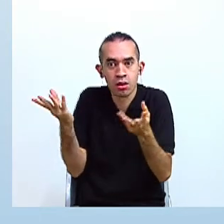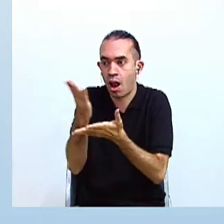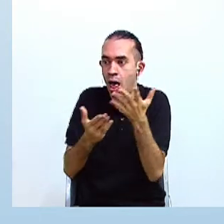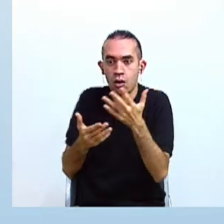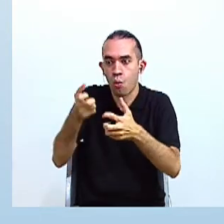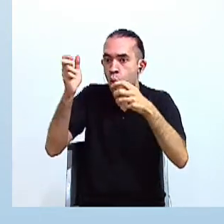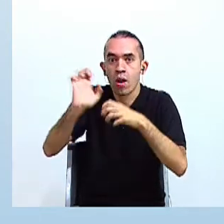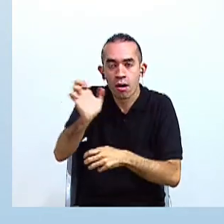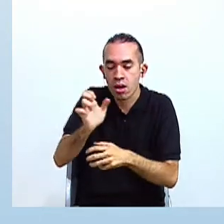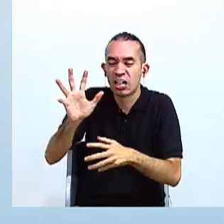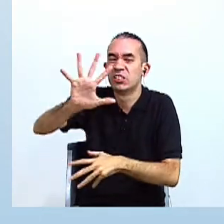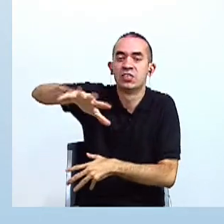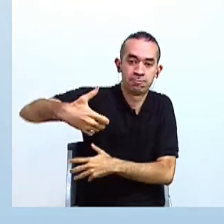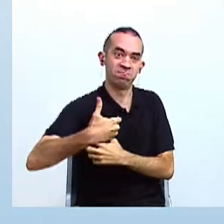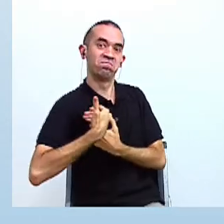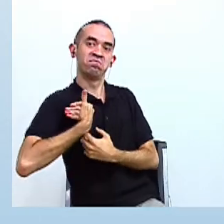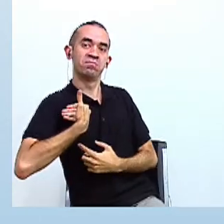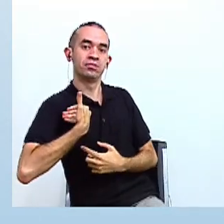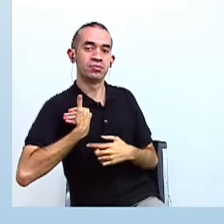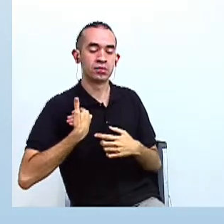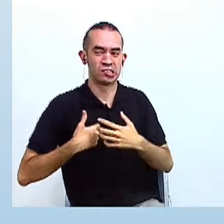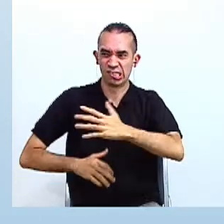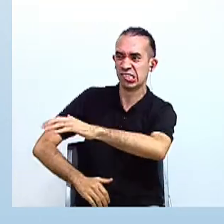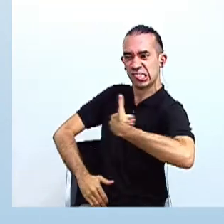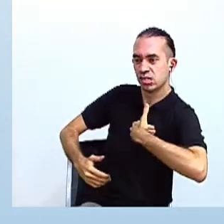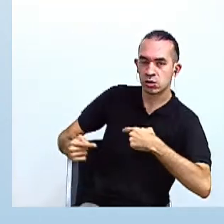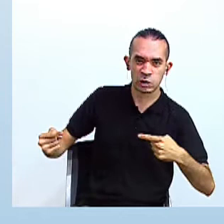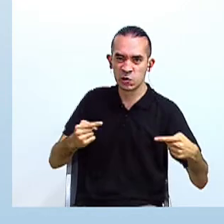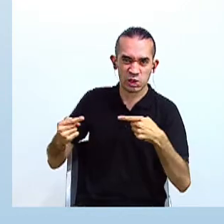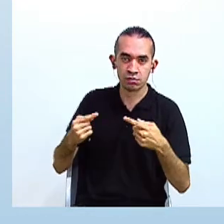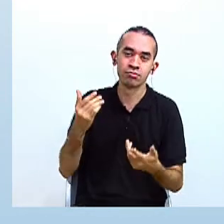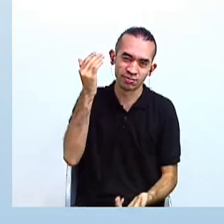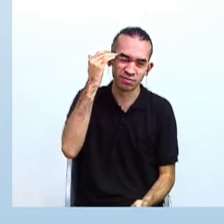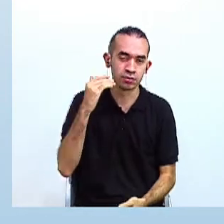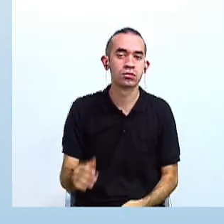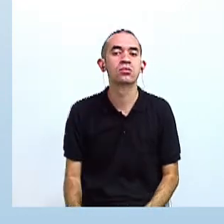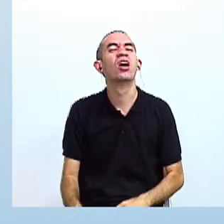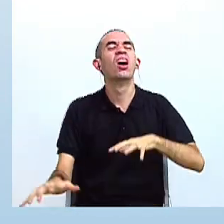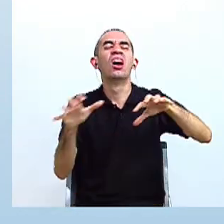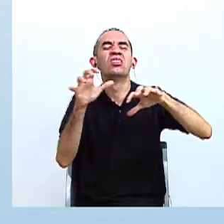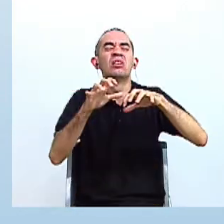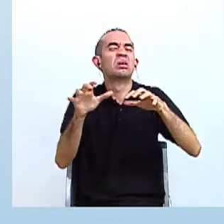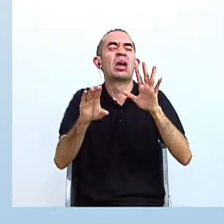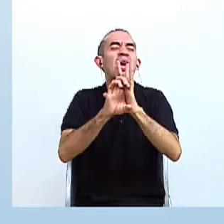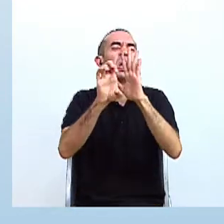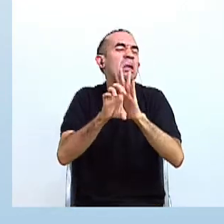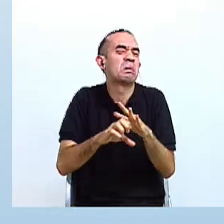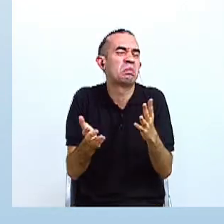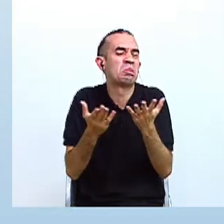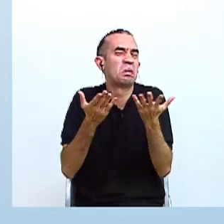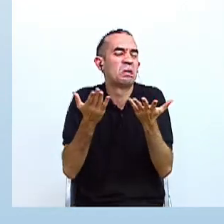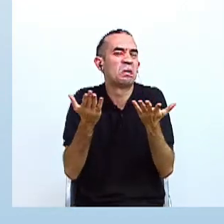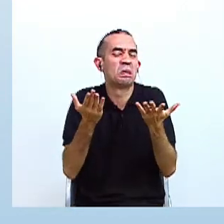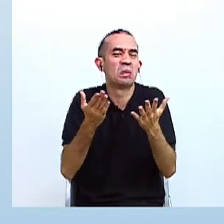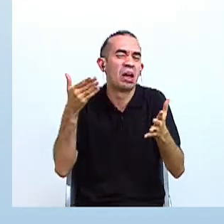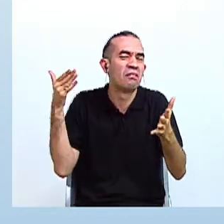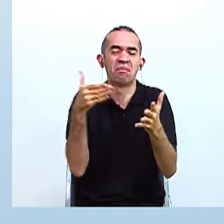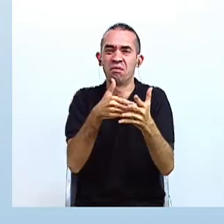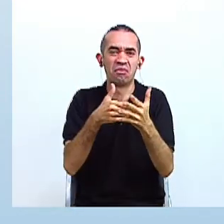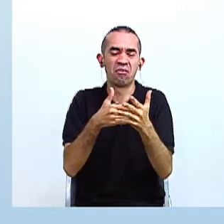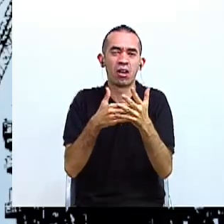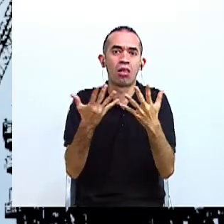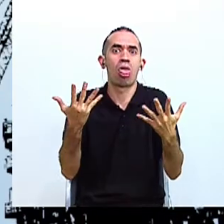energía. Bueno, pero ¿cuáles son entonces esas actividades humanas que más contribuyen al efecto invernadero